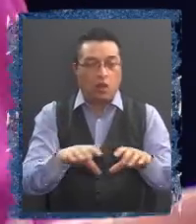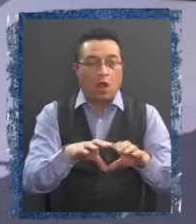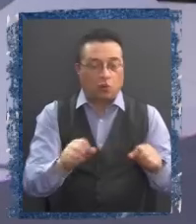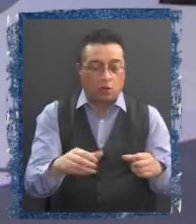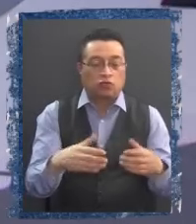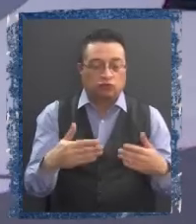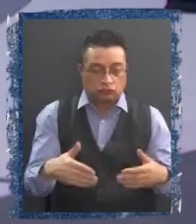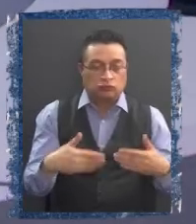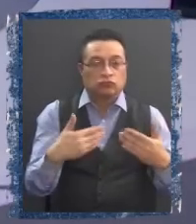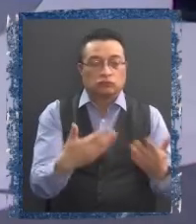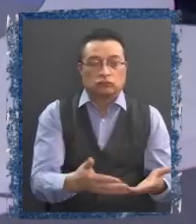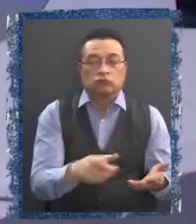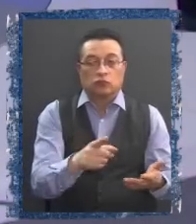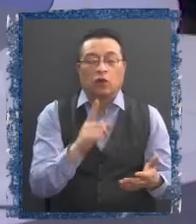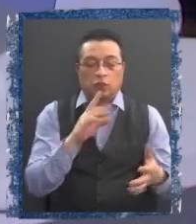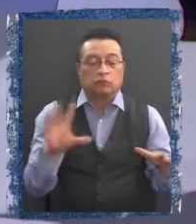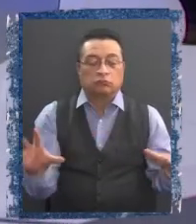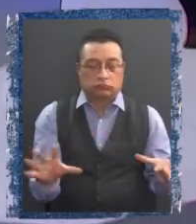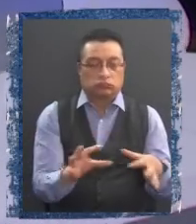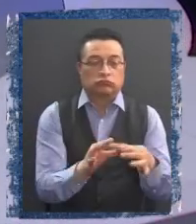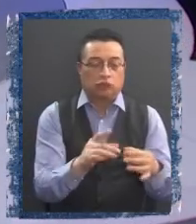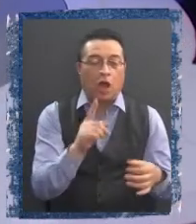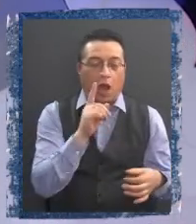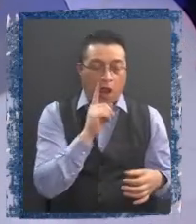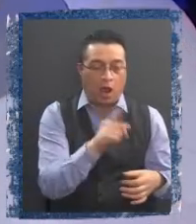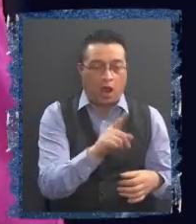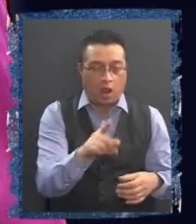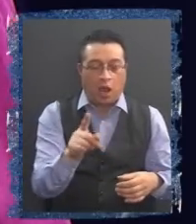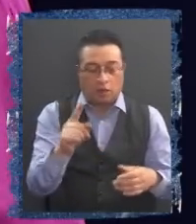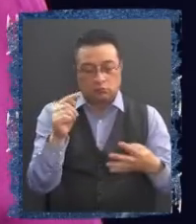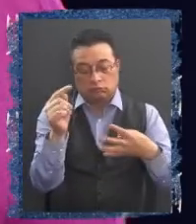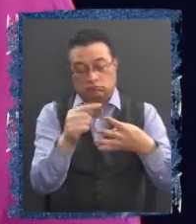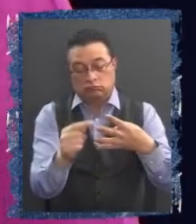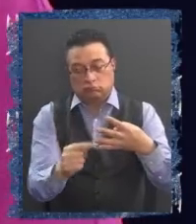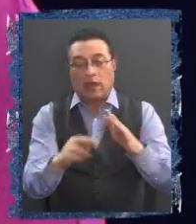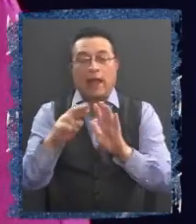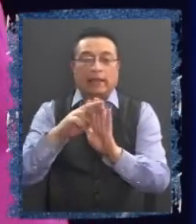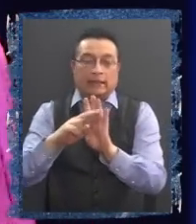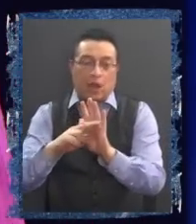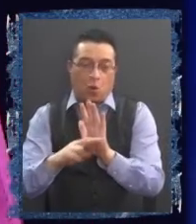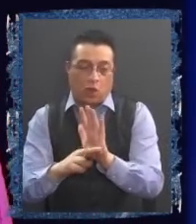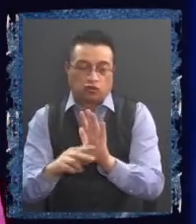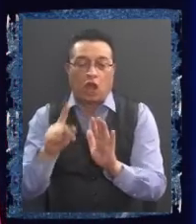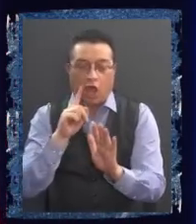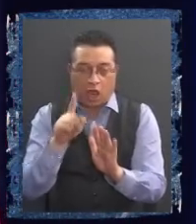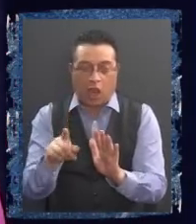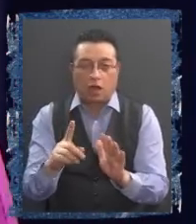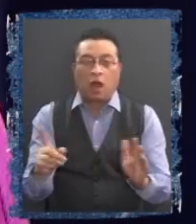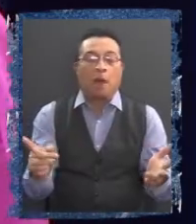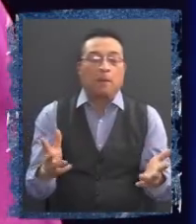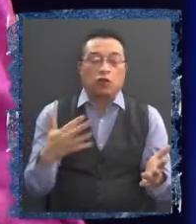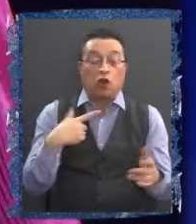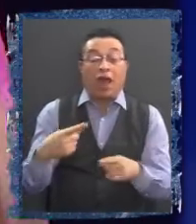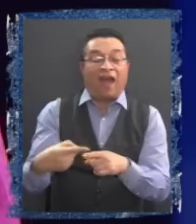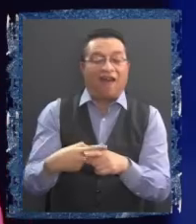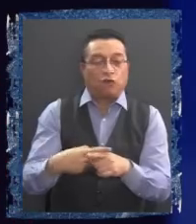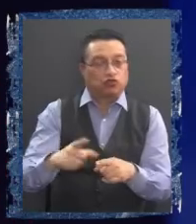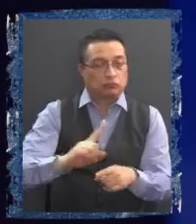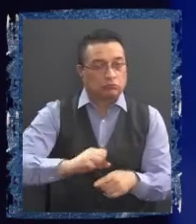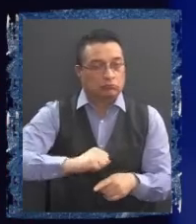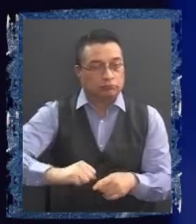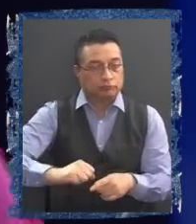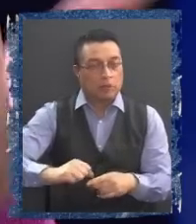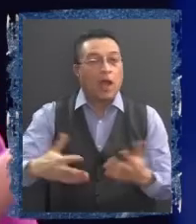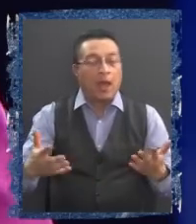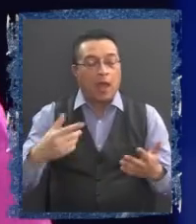genera una alianza, ¿no es cierto?, con ciertos principios de regulación para que no hayan abusos y para que la gente